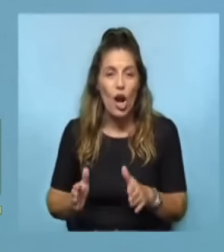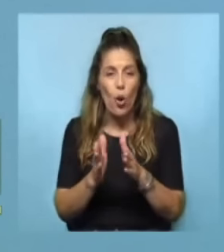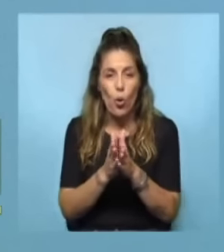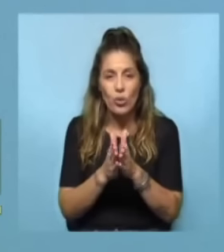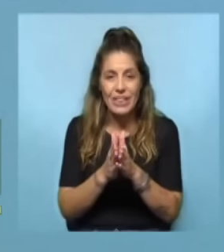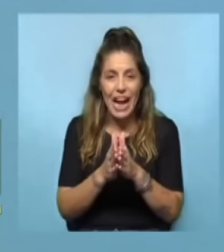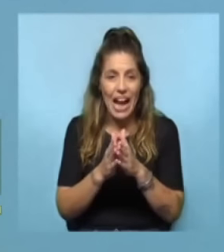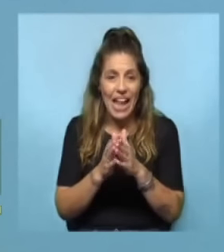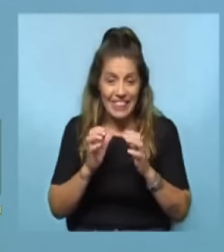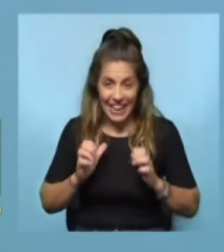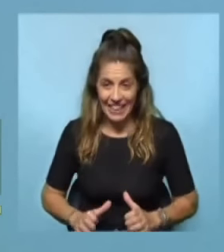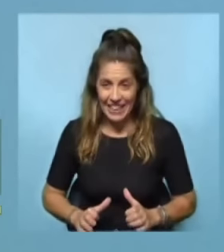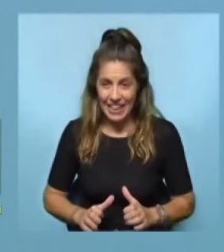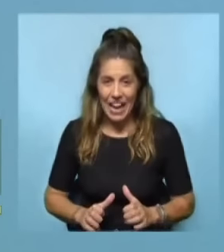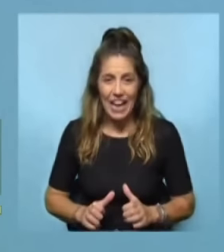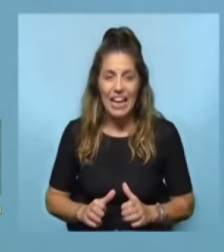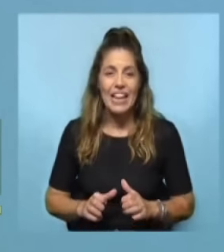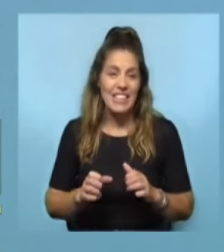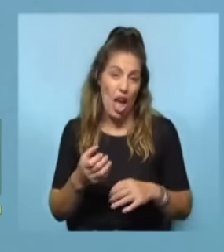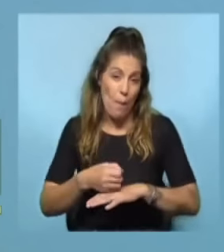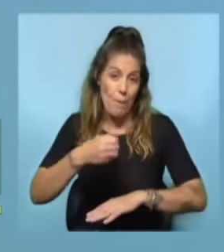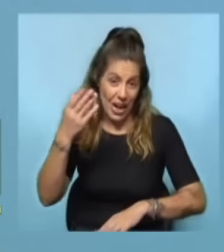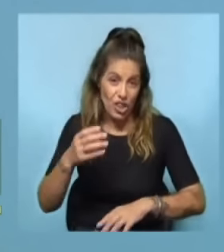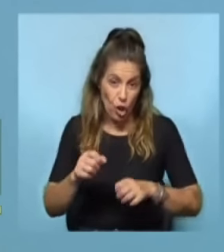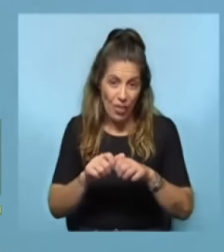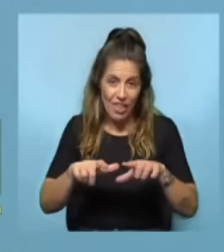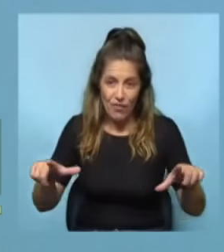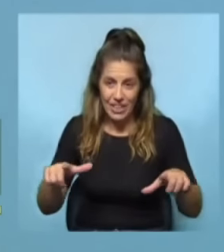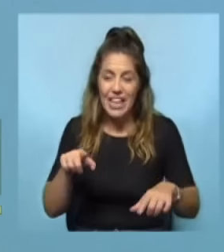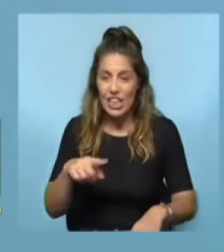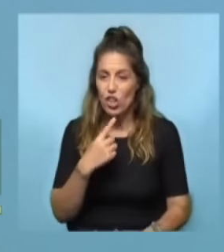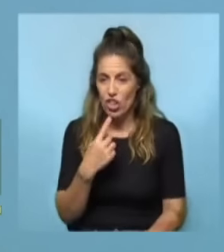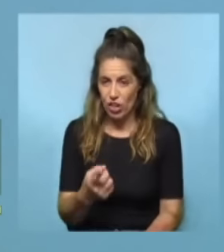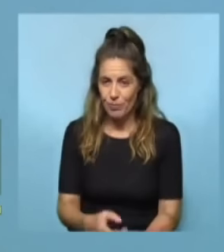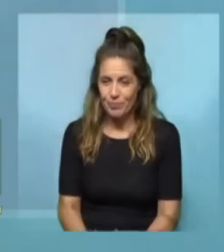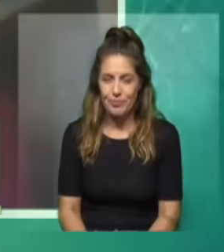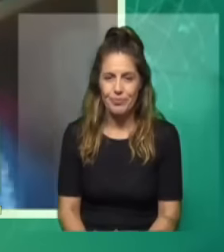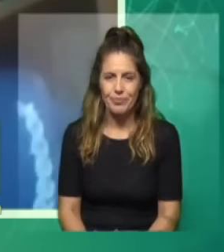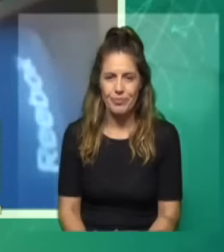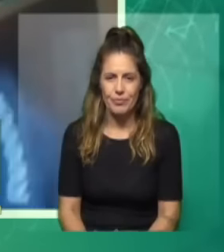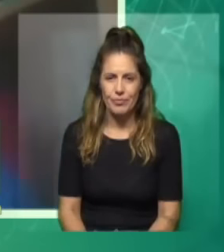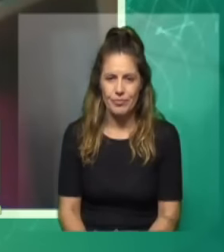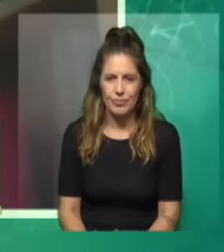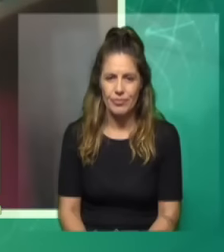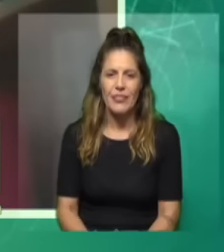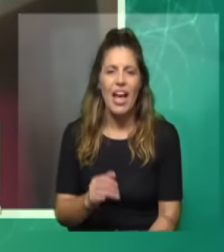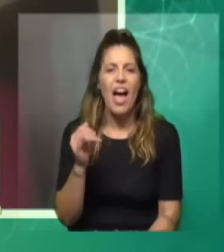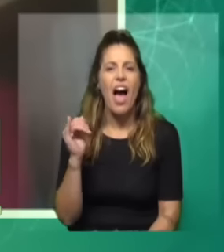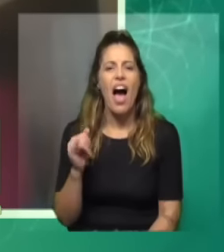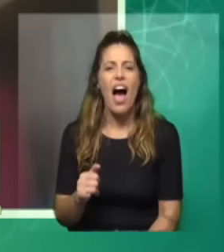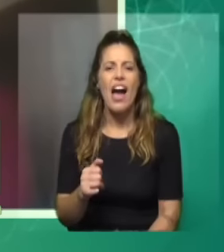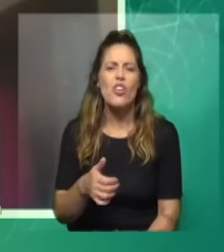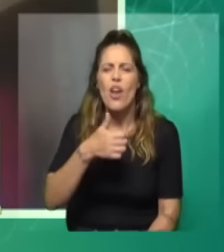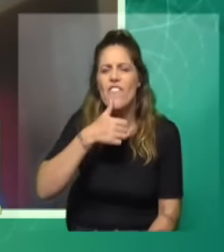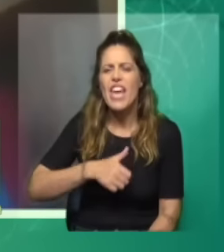y experto además en términos de transparencia Ricardo Gil rerne y esto fue lo que nos dijo hay una vieja discusión con los